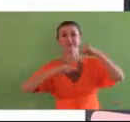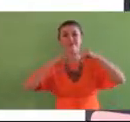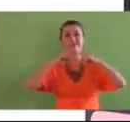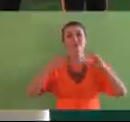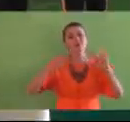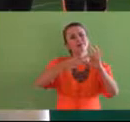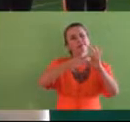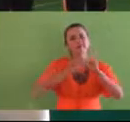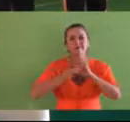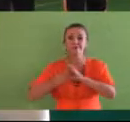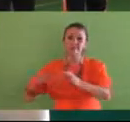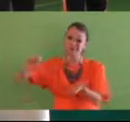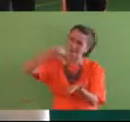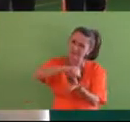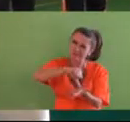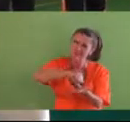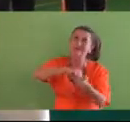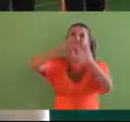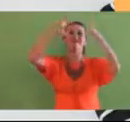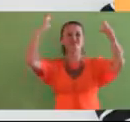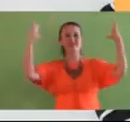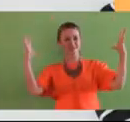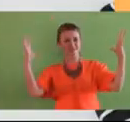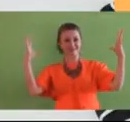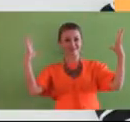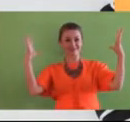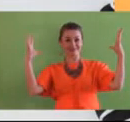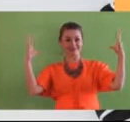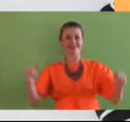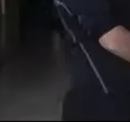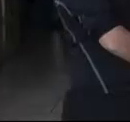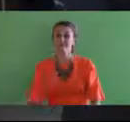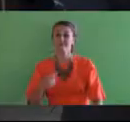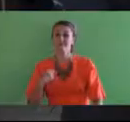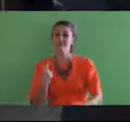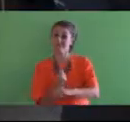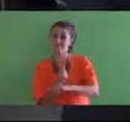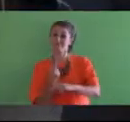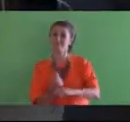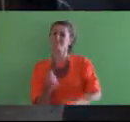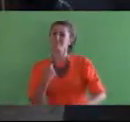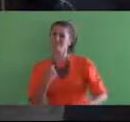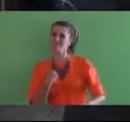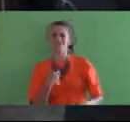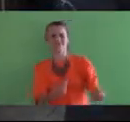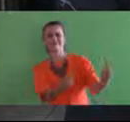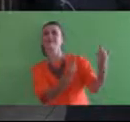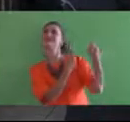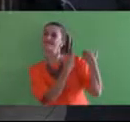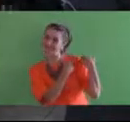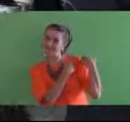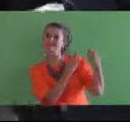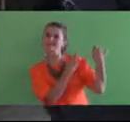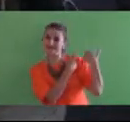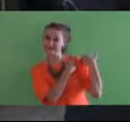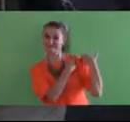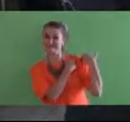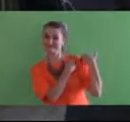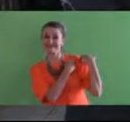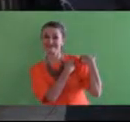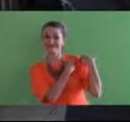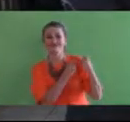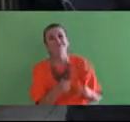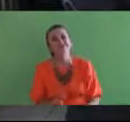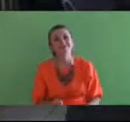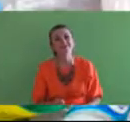construir juntos esta gran ciudad. En lo que uso yo soy responsable,